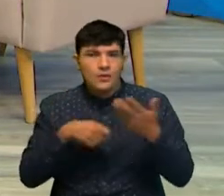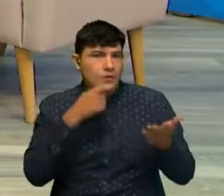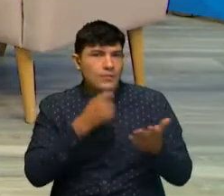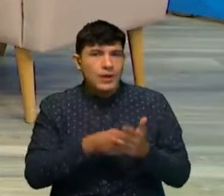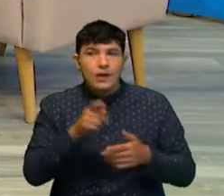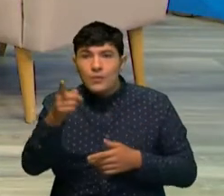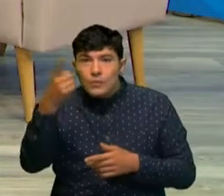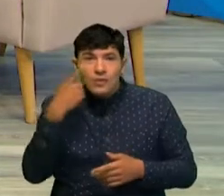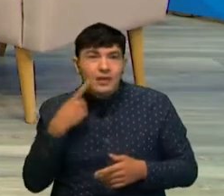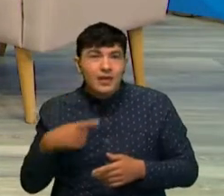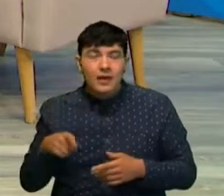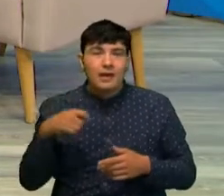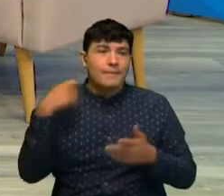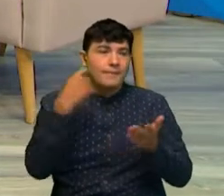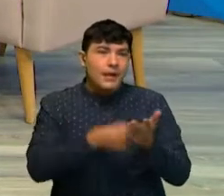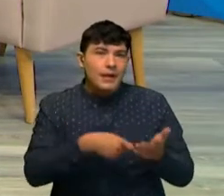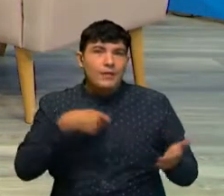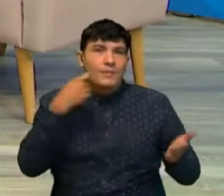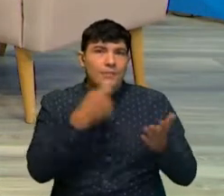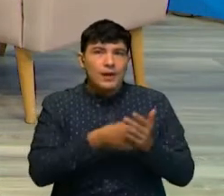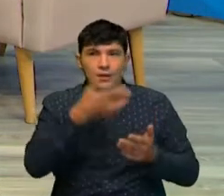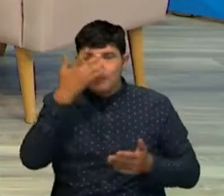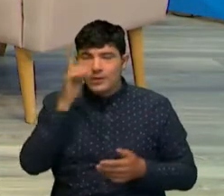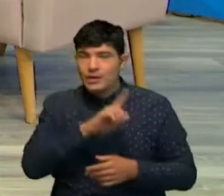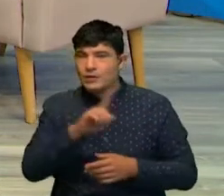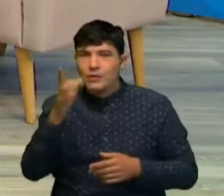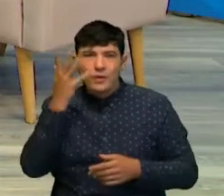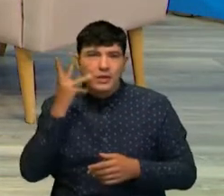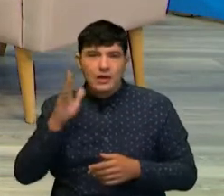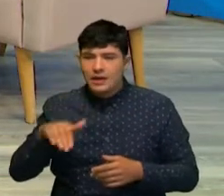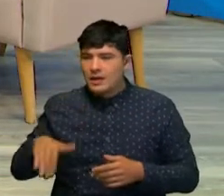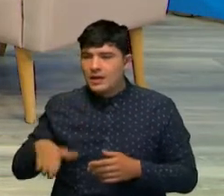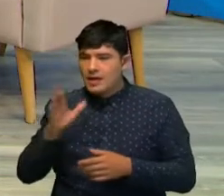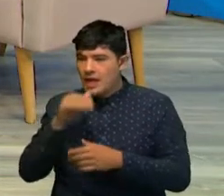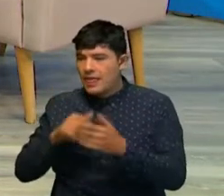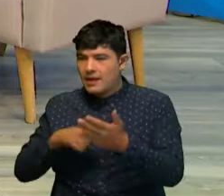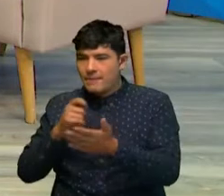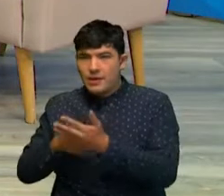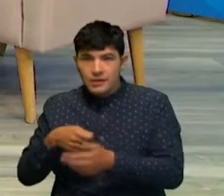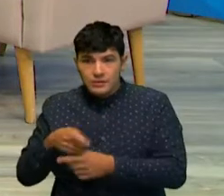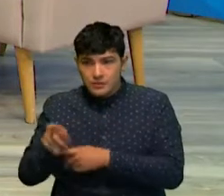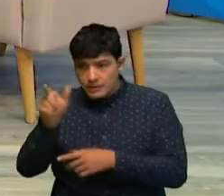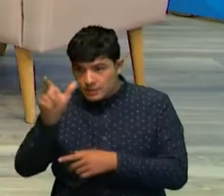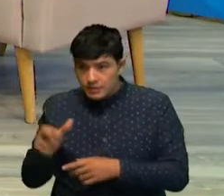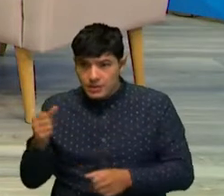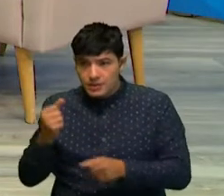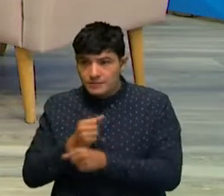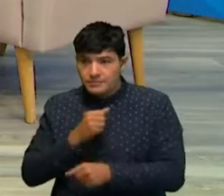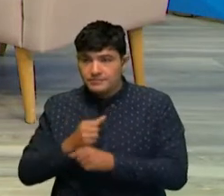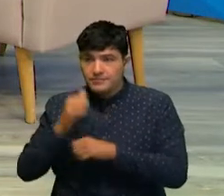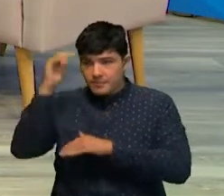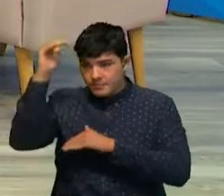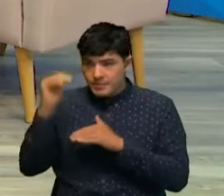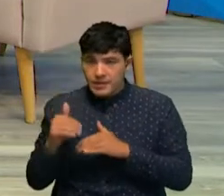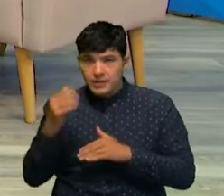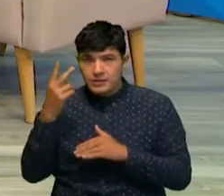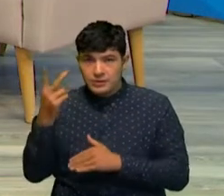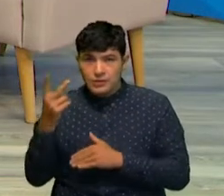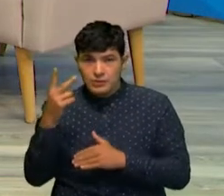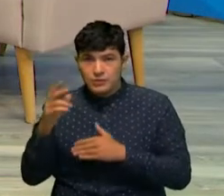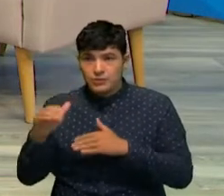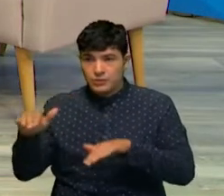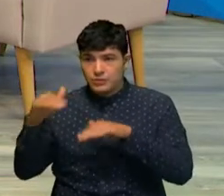un día de salario por cada día que le deje de cancelar. Si este trabajador devenga menos de